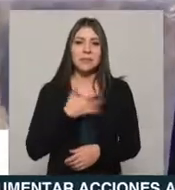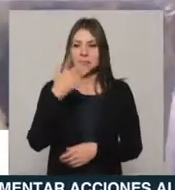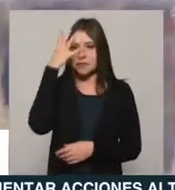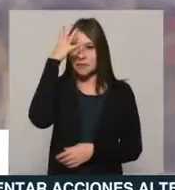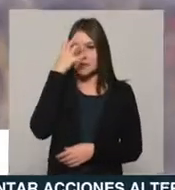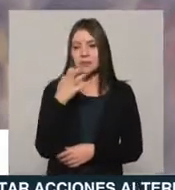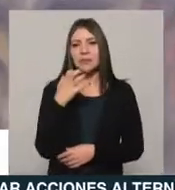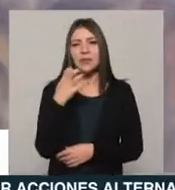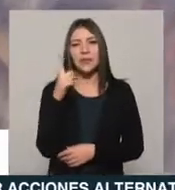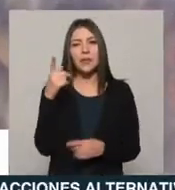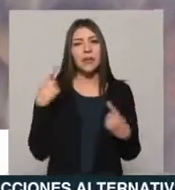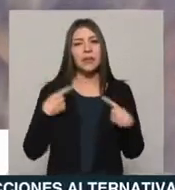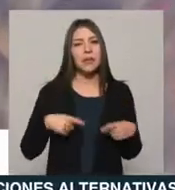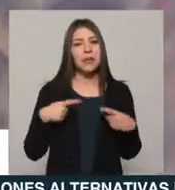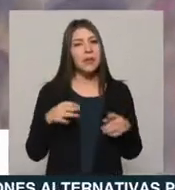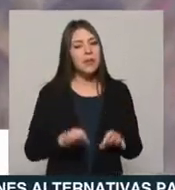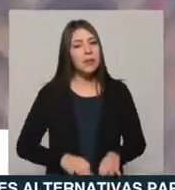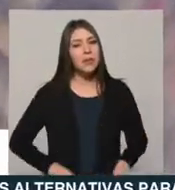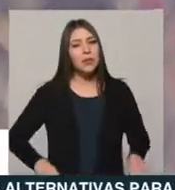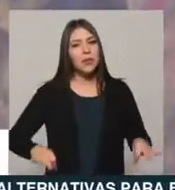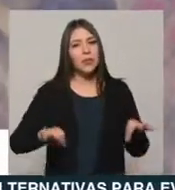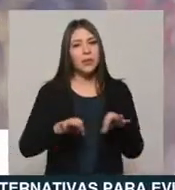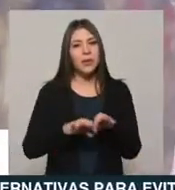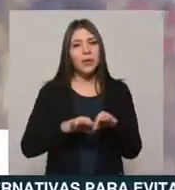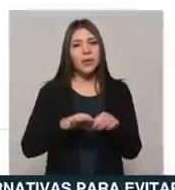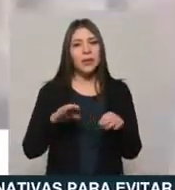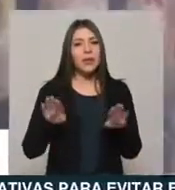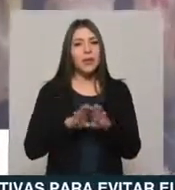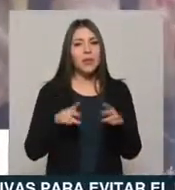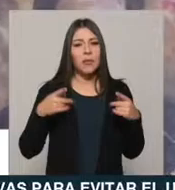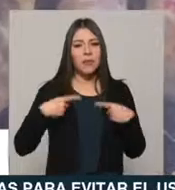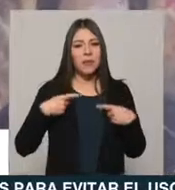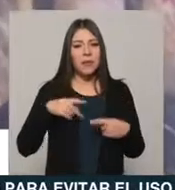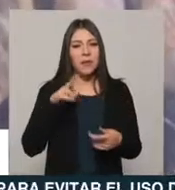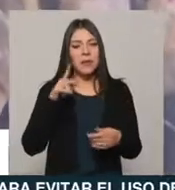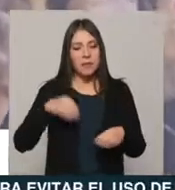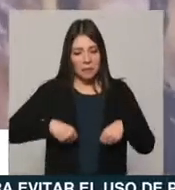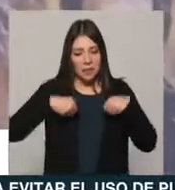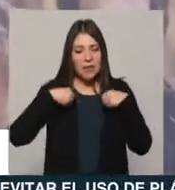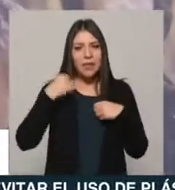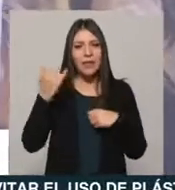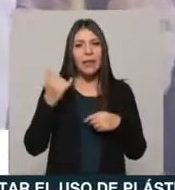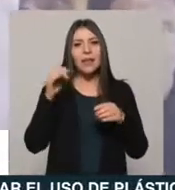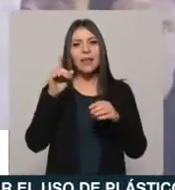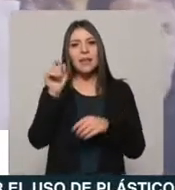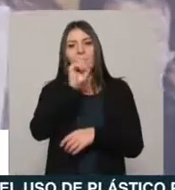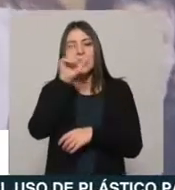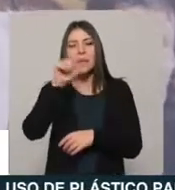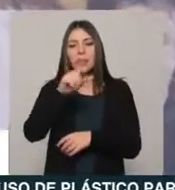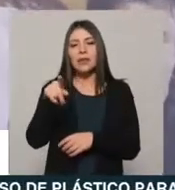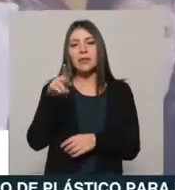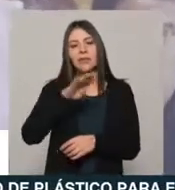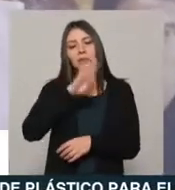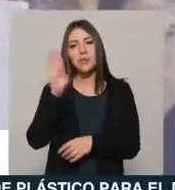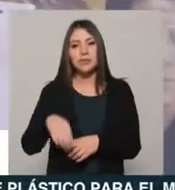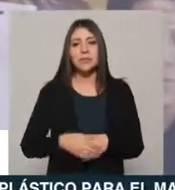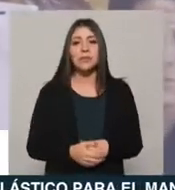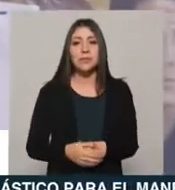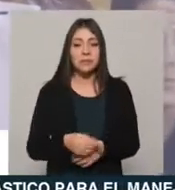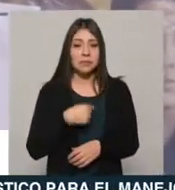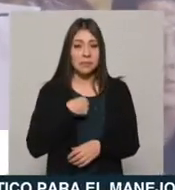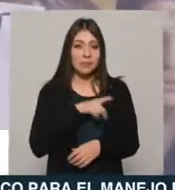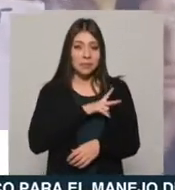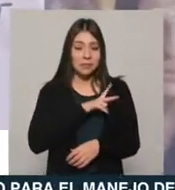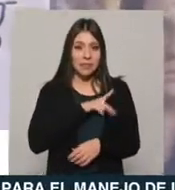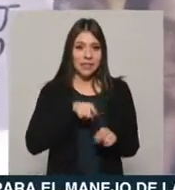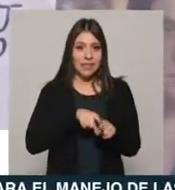una persona tan importante del espectáculo y de la vida humana. Mis hermanos convivían con él porque lo conocían. Y